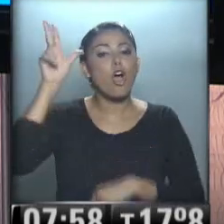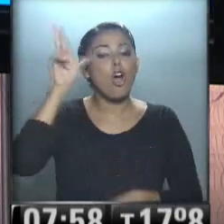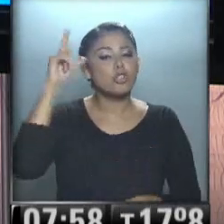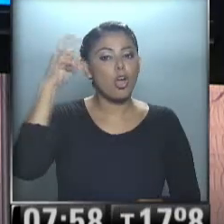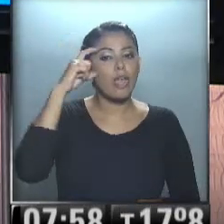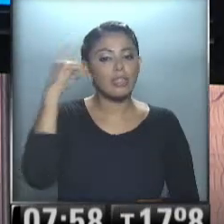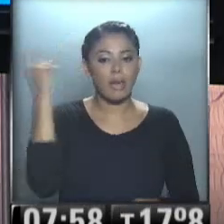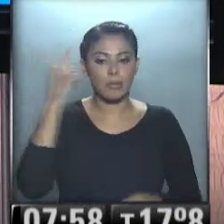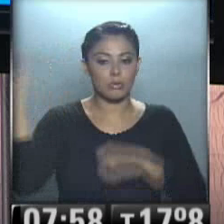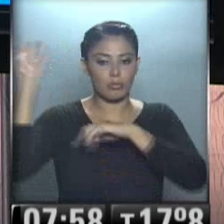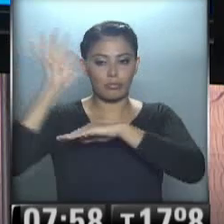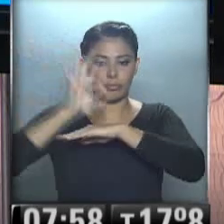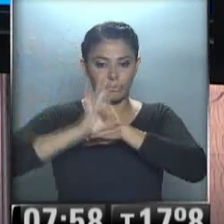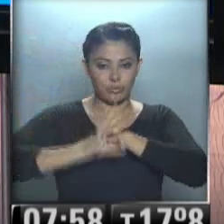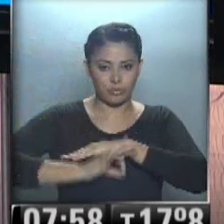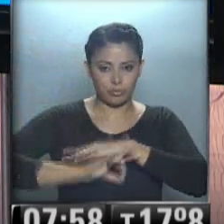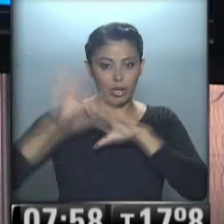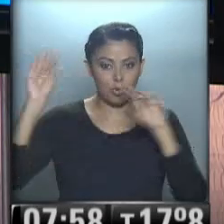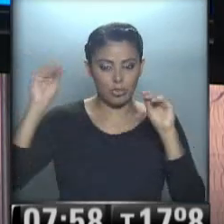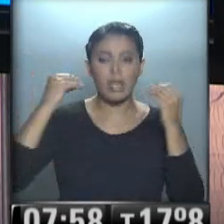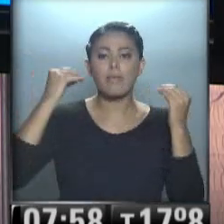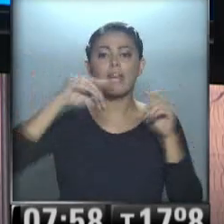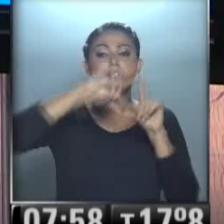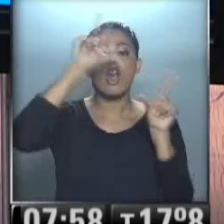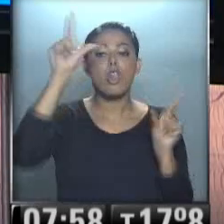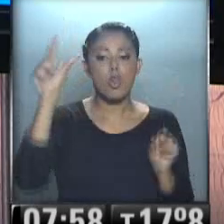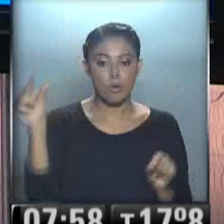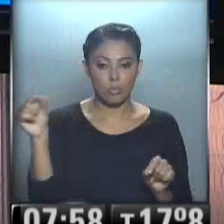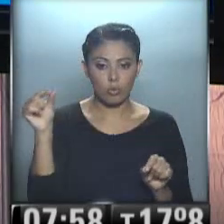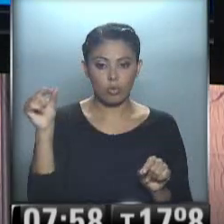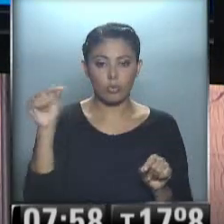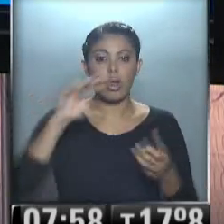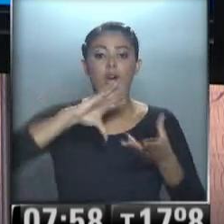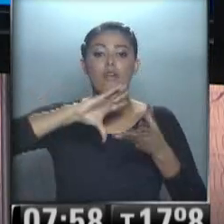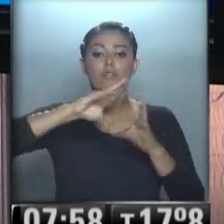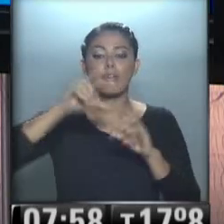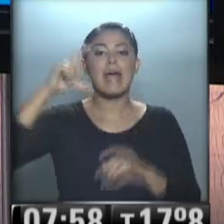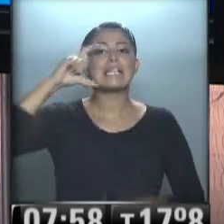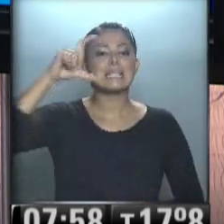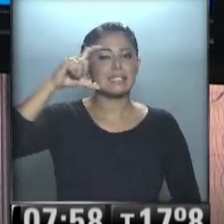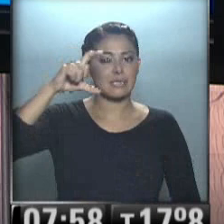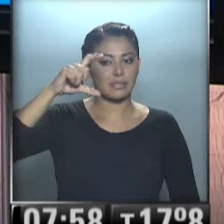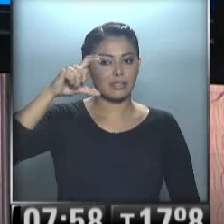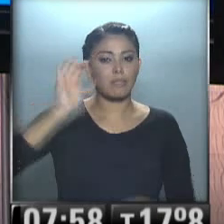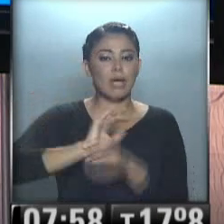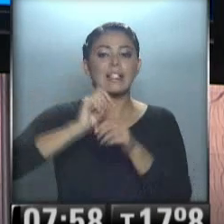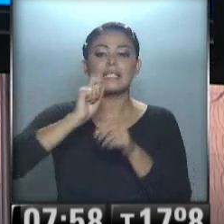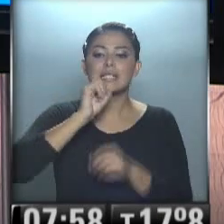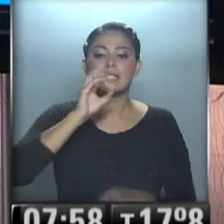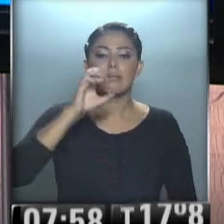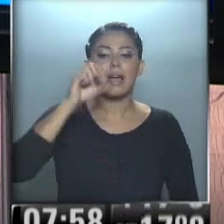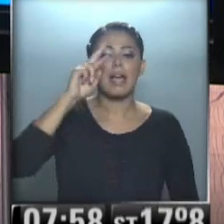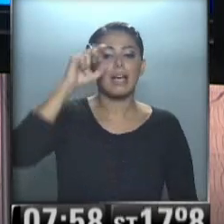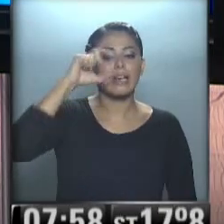¿Qué pasa con la luna? La luna está creciendo. Tiene la forma de C cuando crece, para no confundirnos, cuando tiene